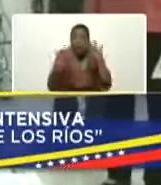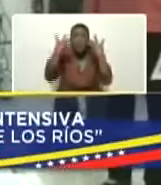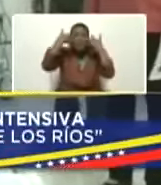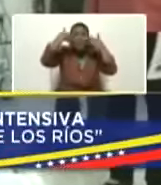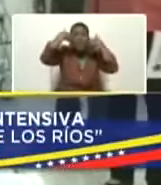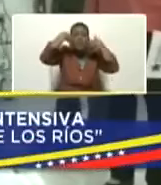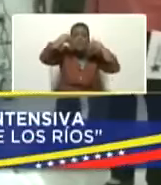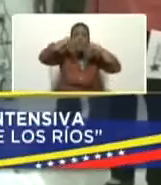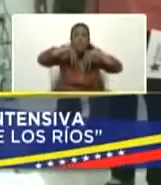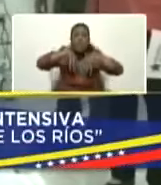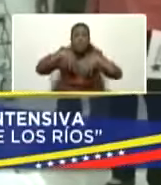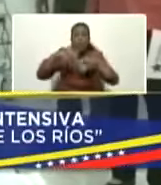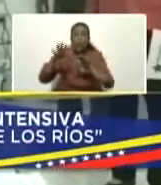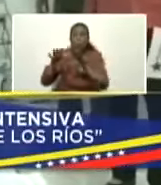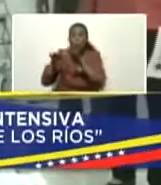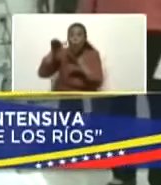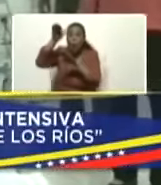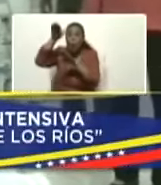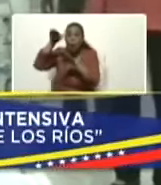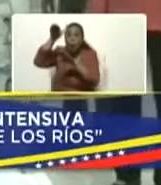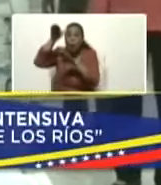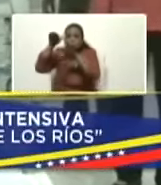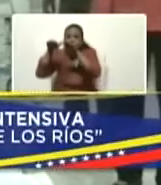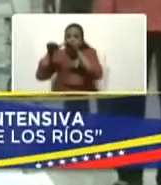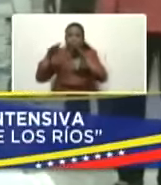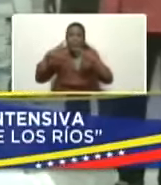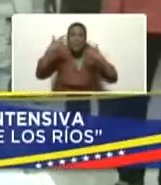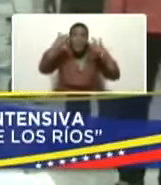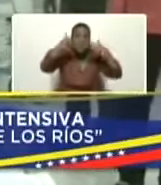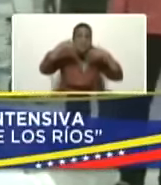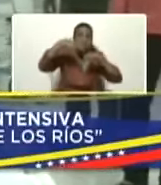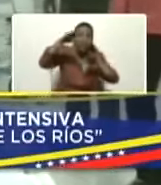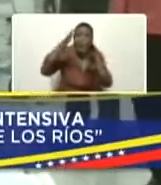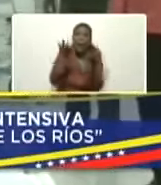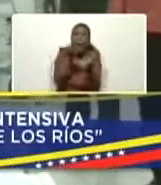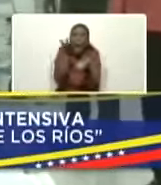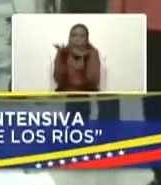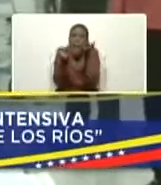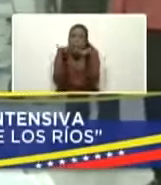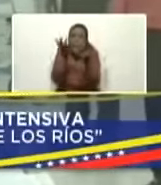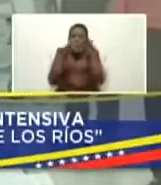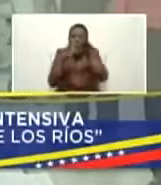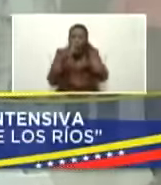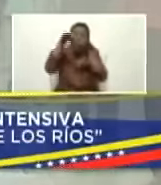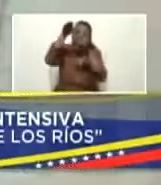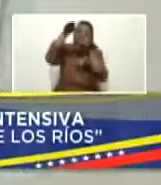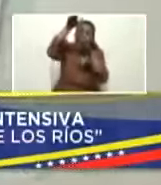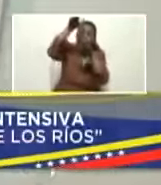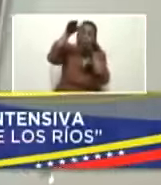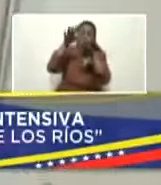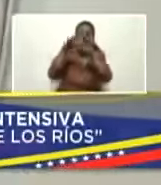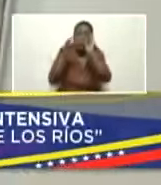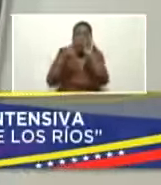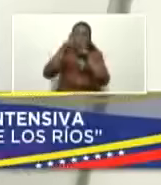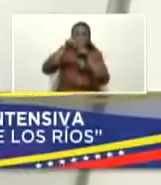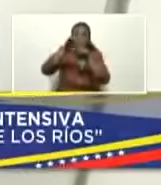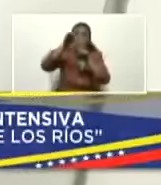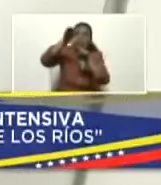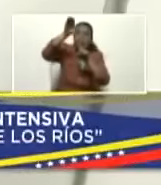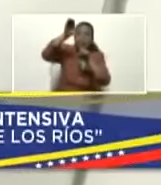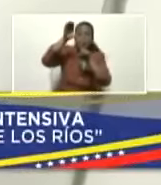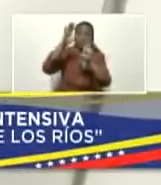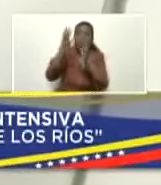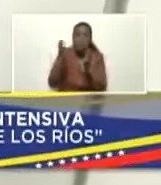estos calentadores, para que podamos a los niños mantenerlos calentitos mientras están en estas áreas de cuidado crítico